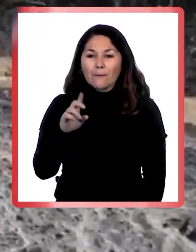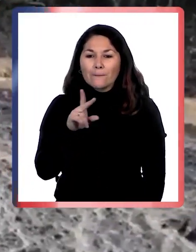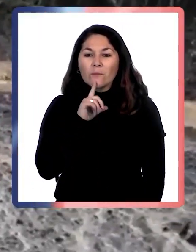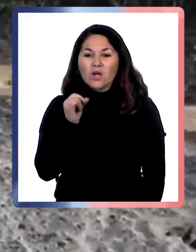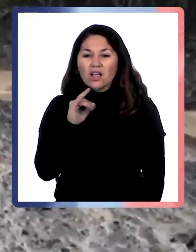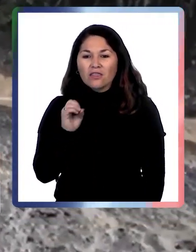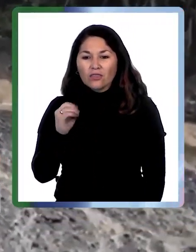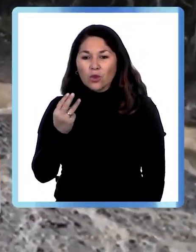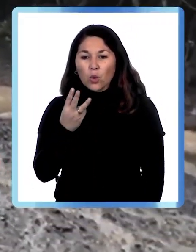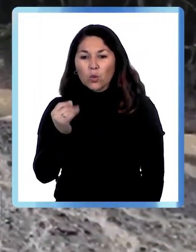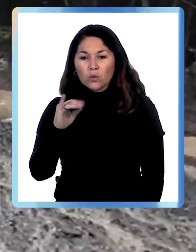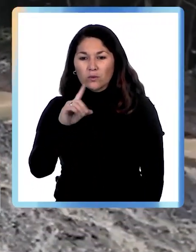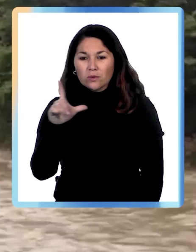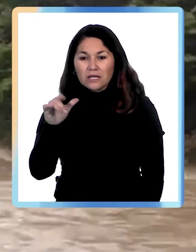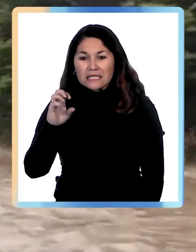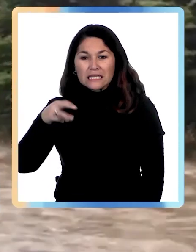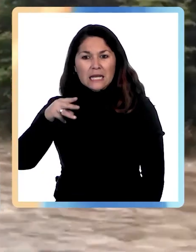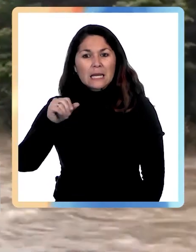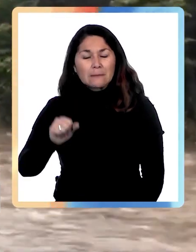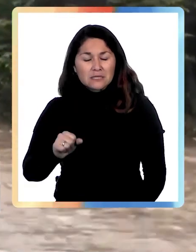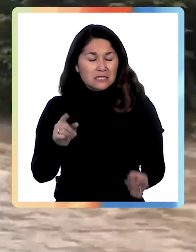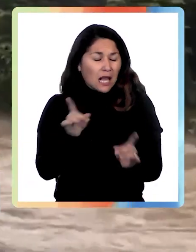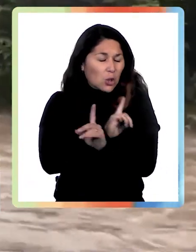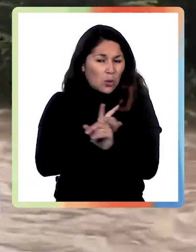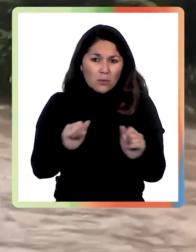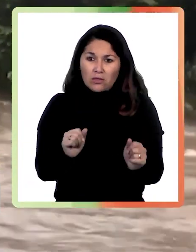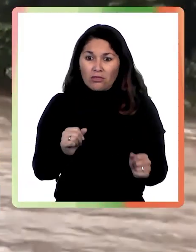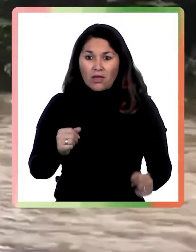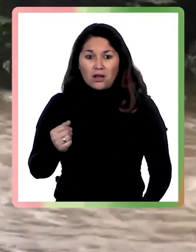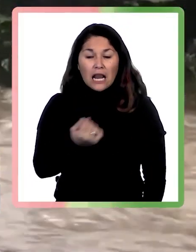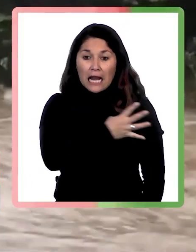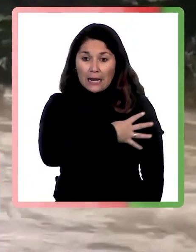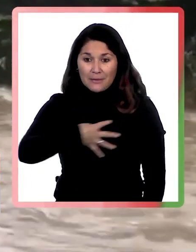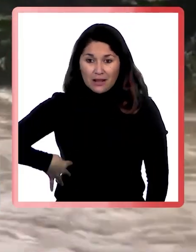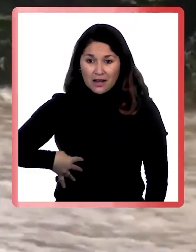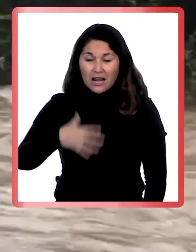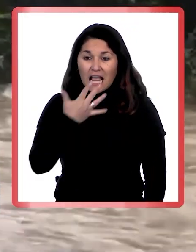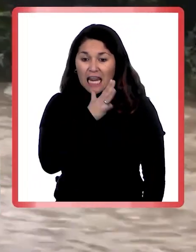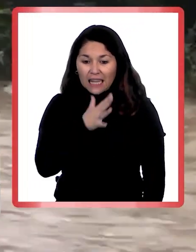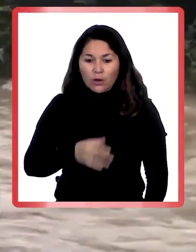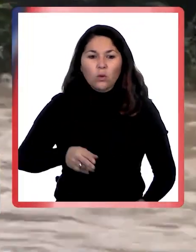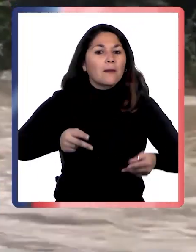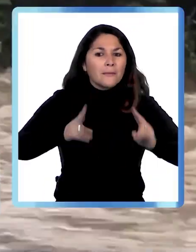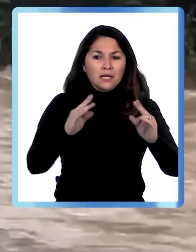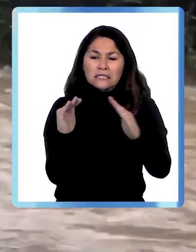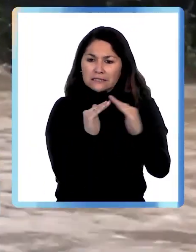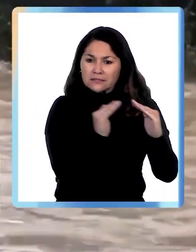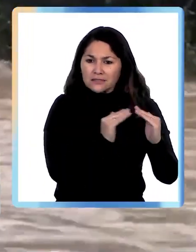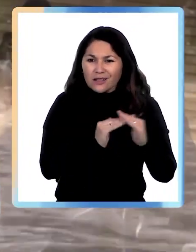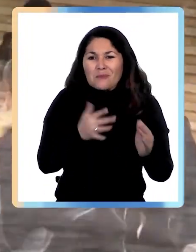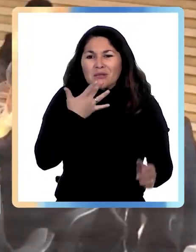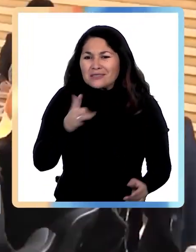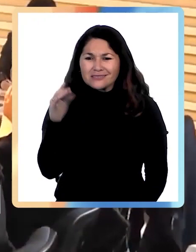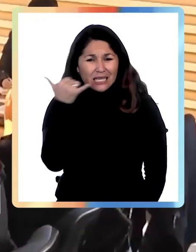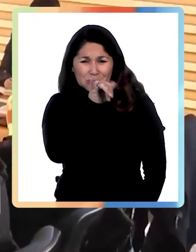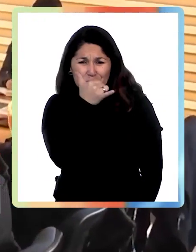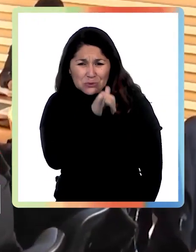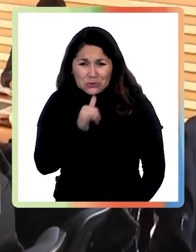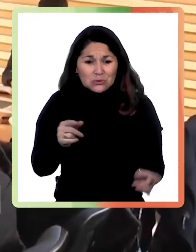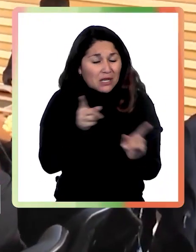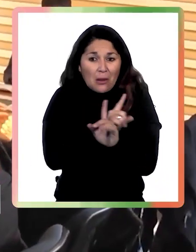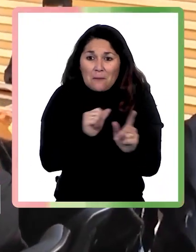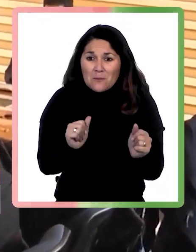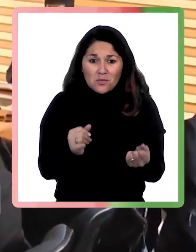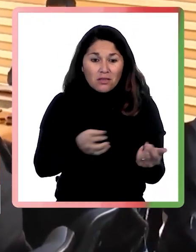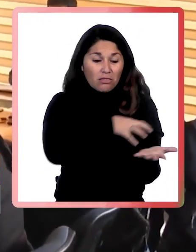que entrega el agua potable en la comuna no puede hacerlo debido a la turbiedad del río por esto mismo y considerando que en la comuna